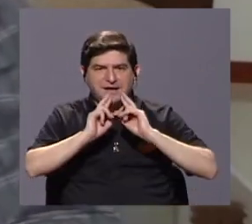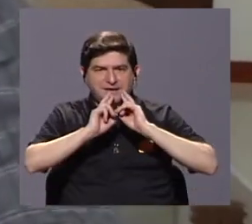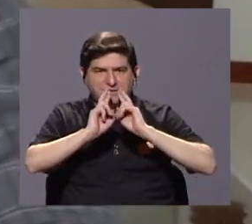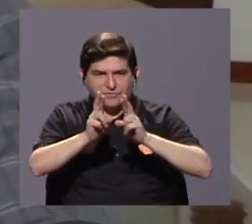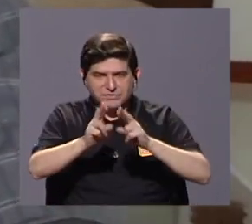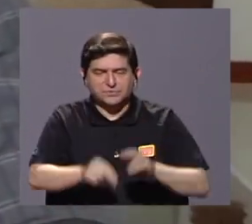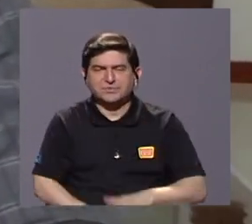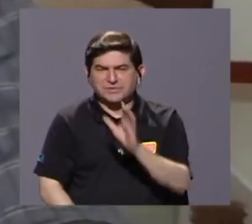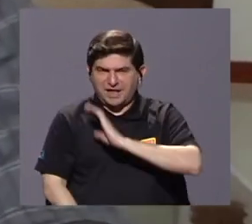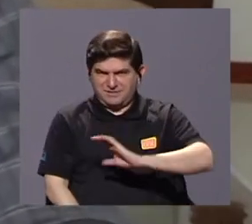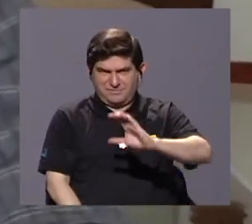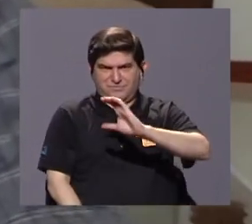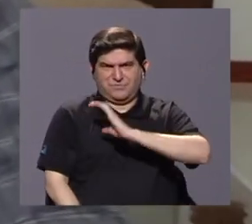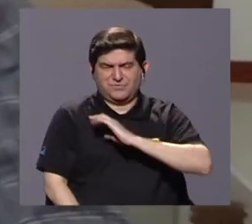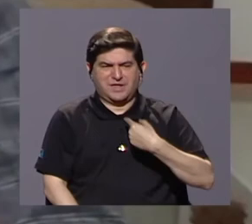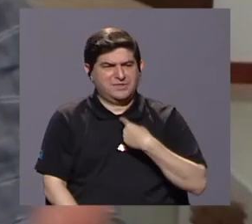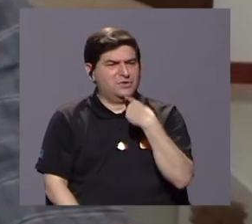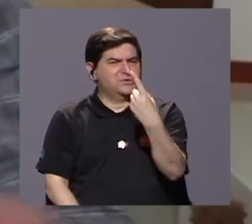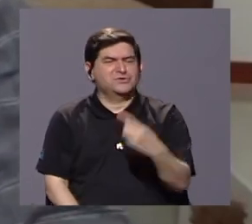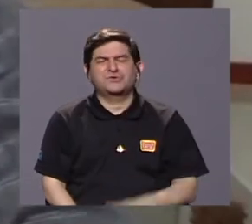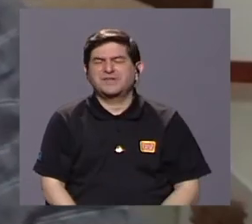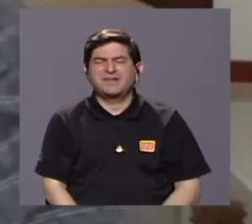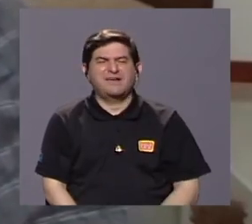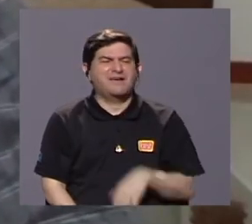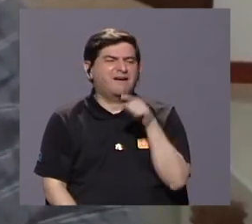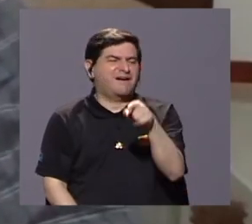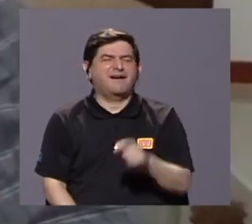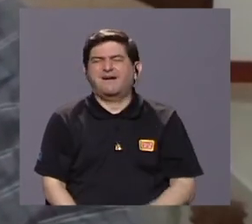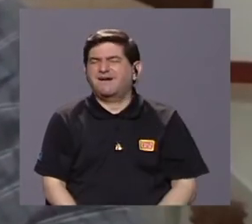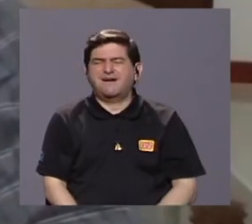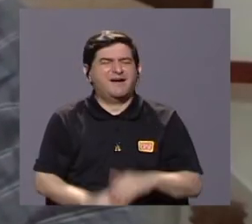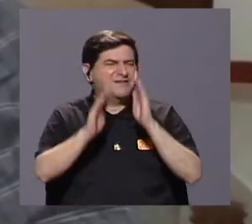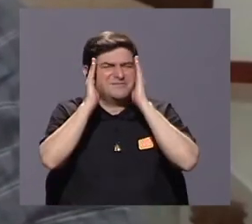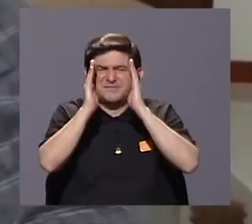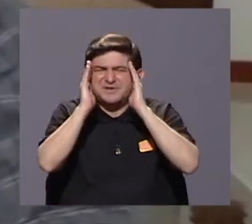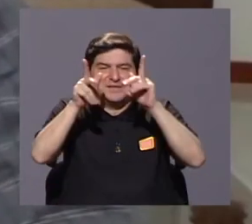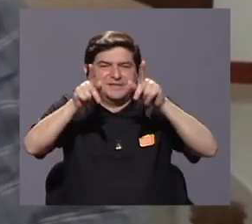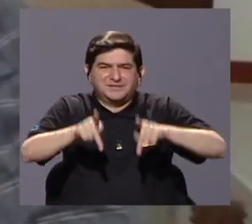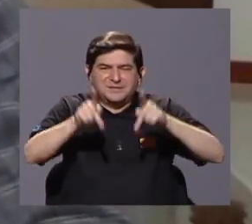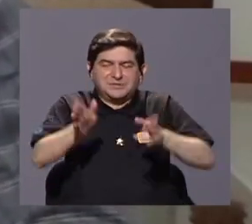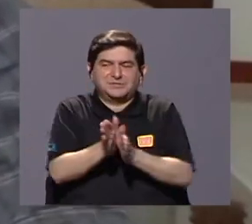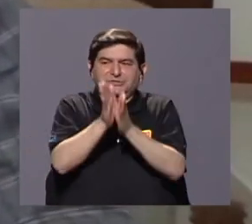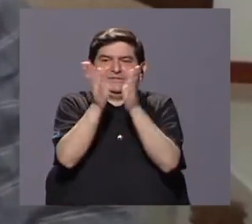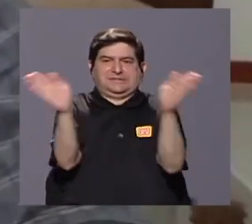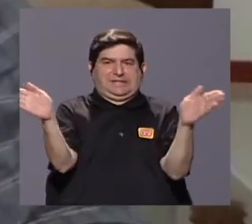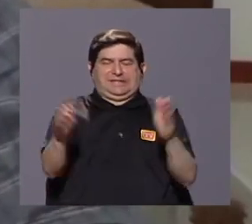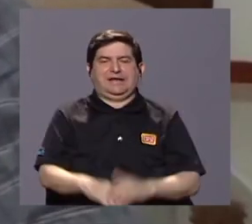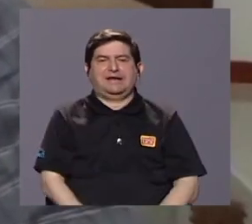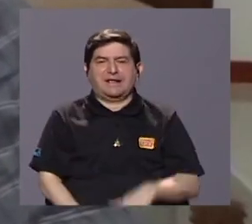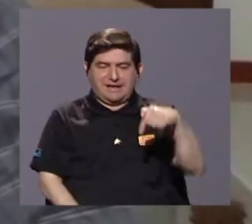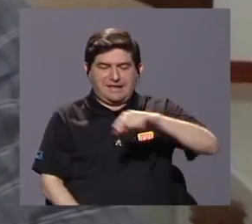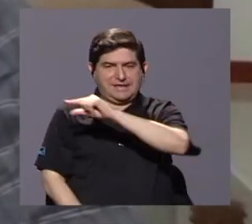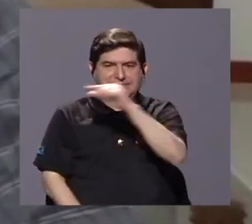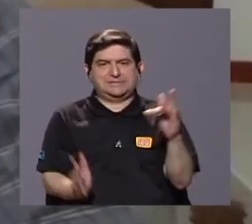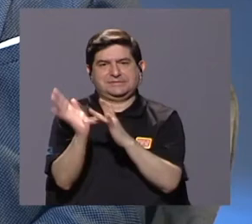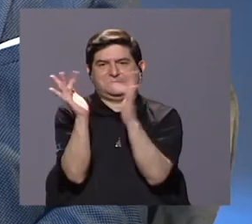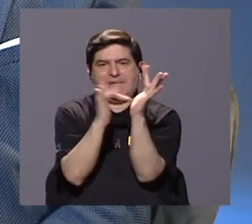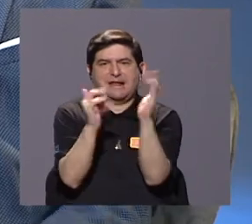de este comportamiento, yo diría, ligero por parte de las personas en general durante esta Semana